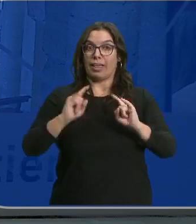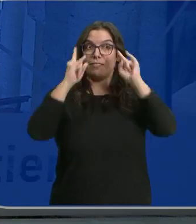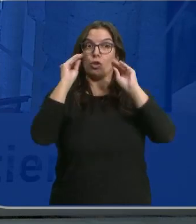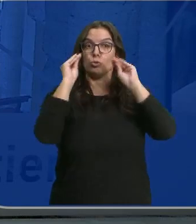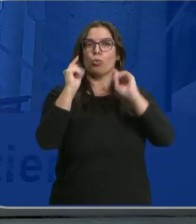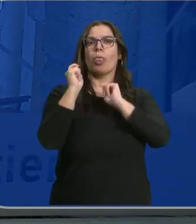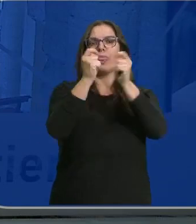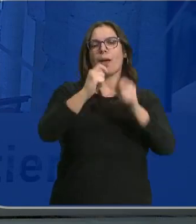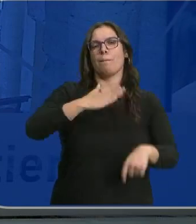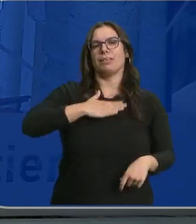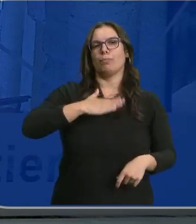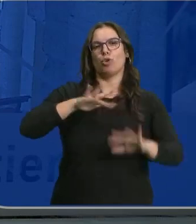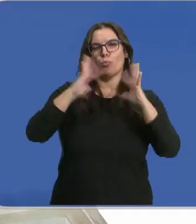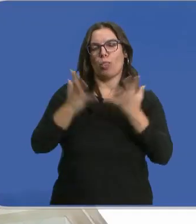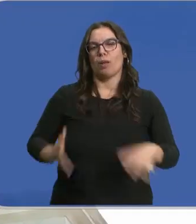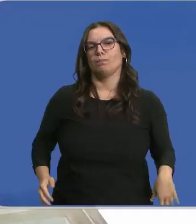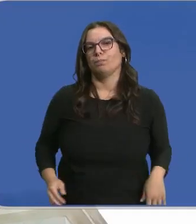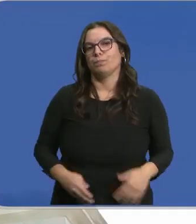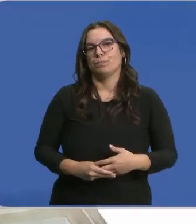en patrimonio mundial.